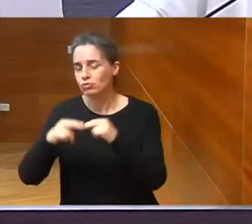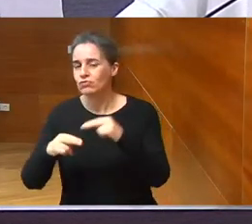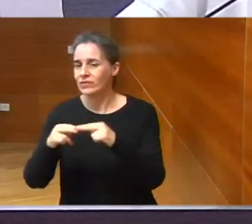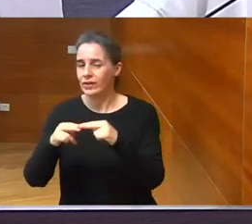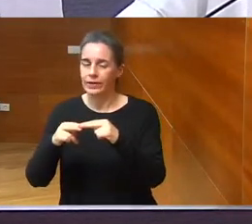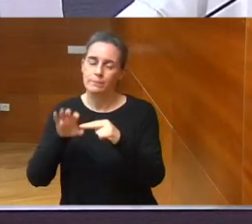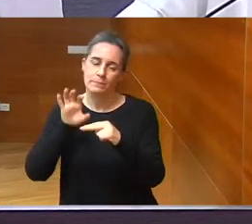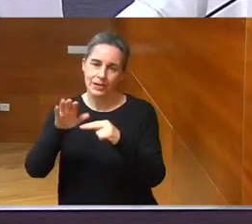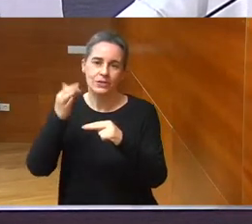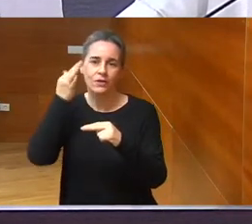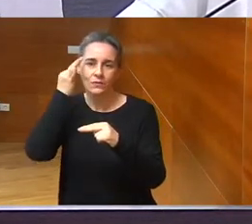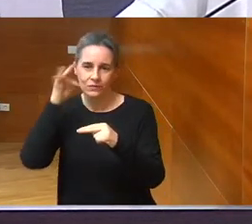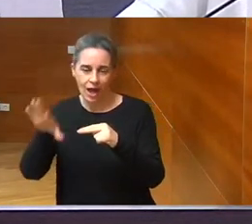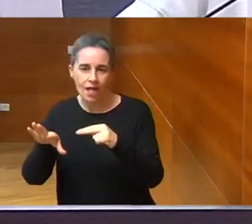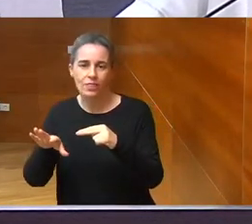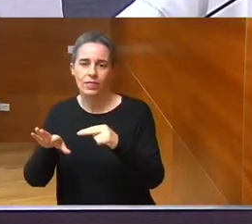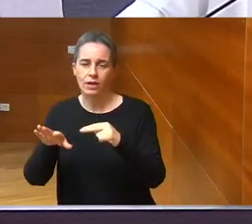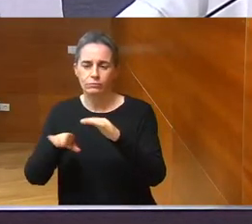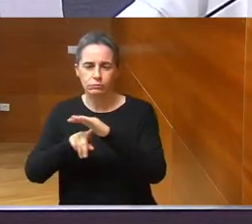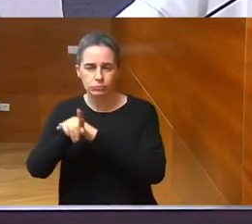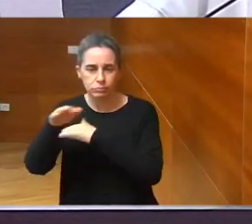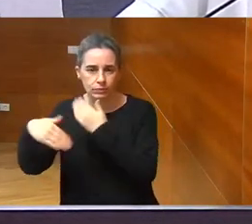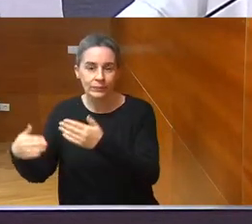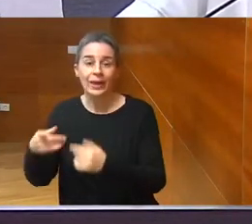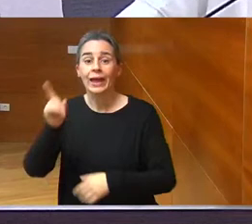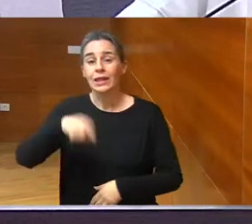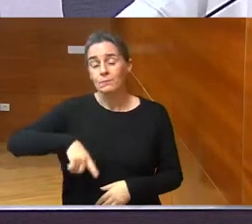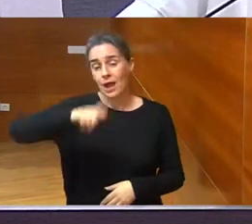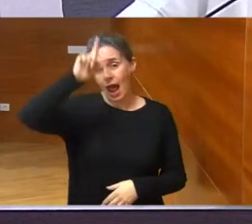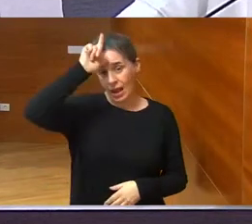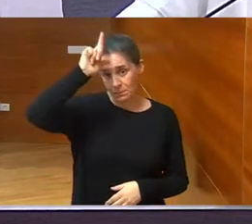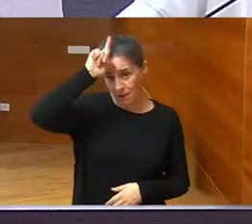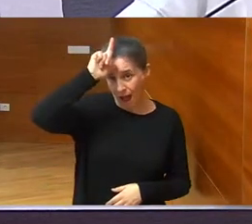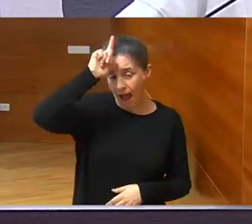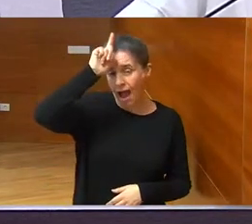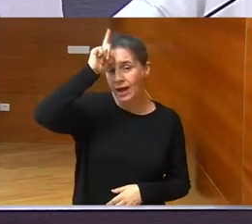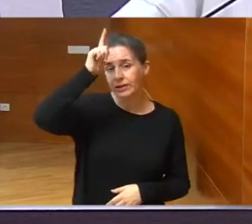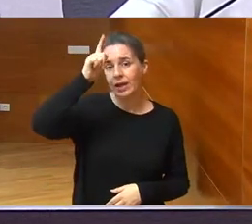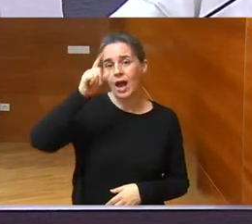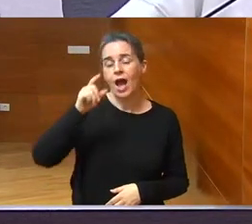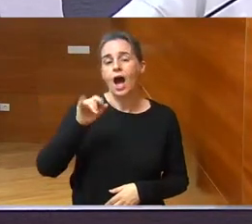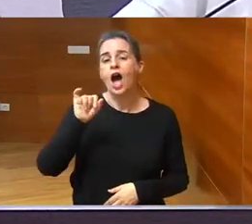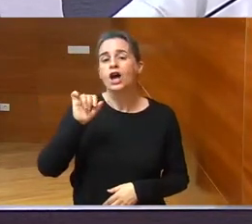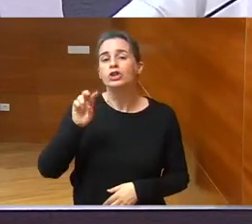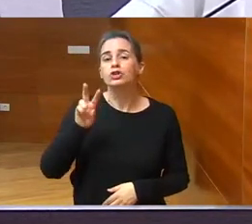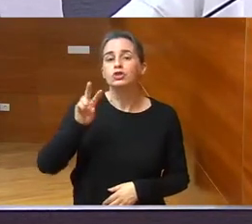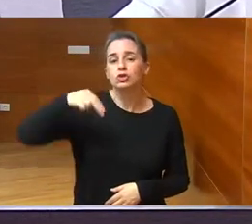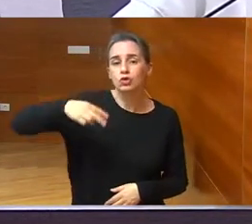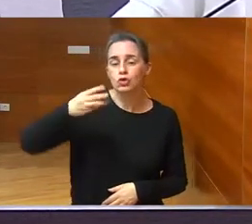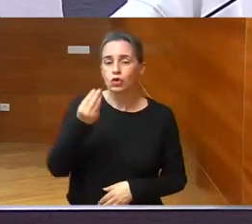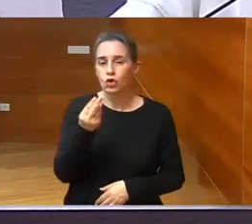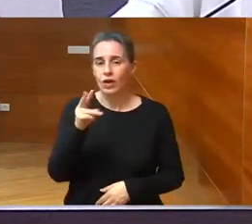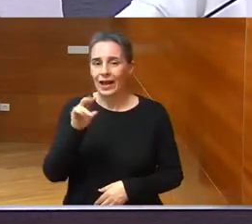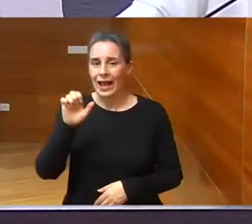blerio tivoissing en Alemania junkers o osfarman en